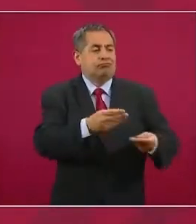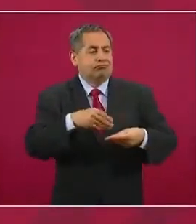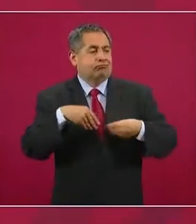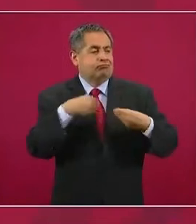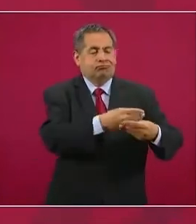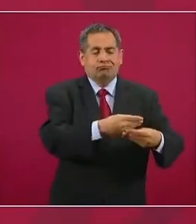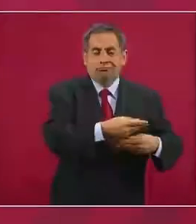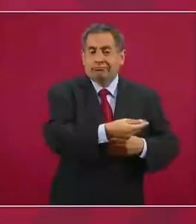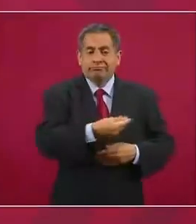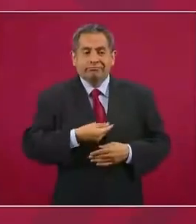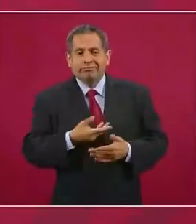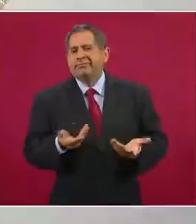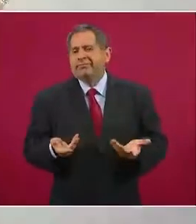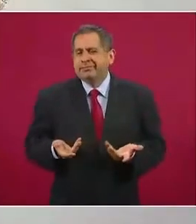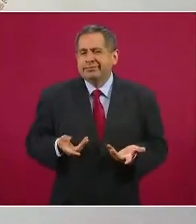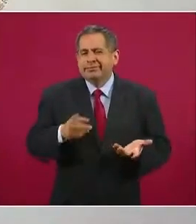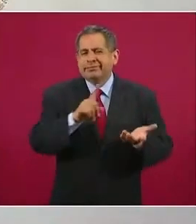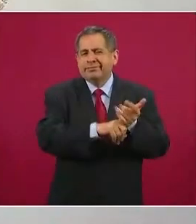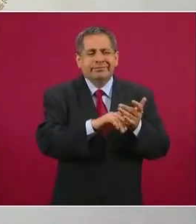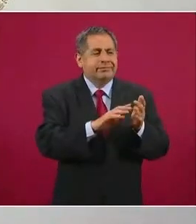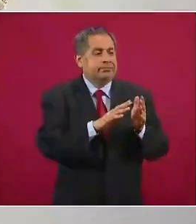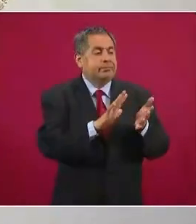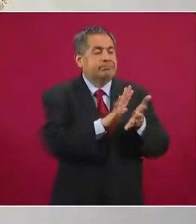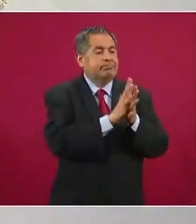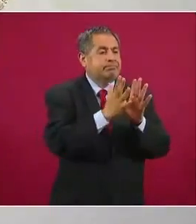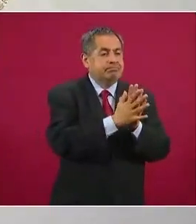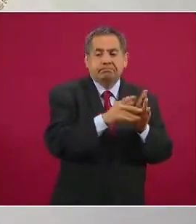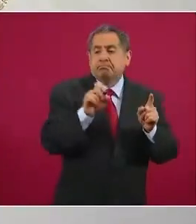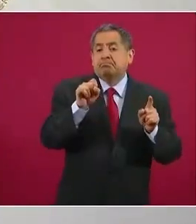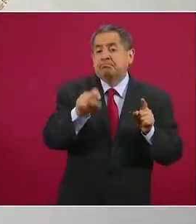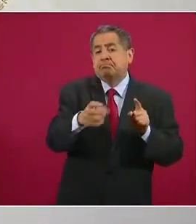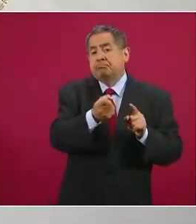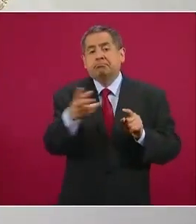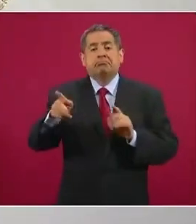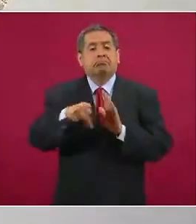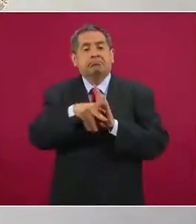tenían relaciones, ya les dije, hasta con los medios de comunicación.